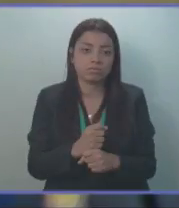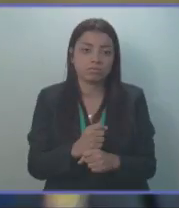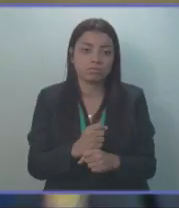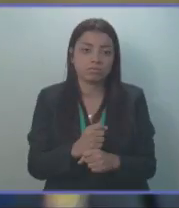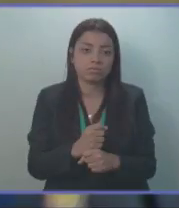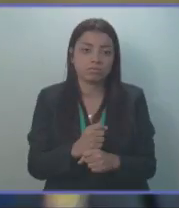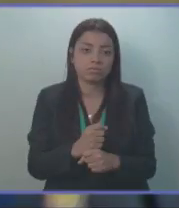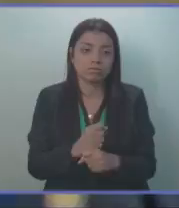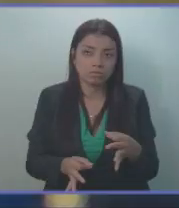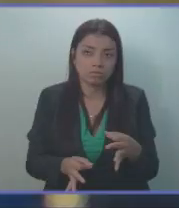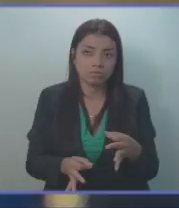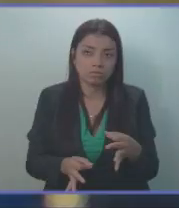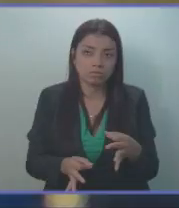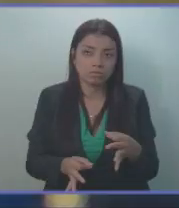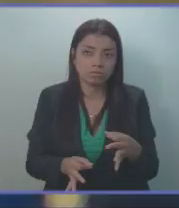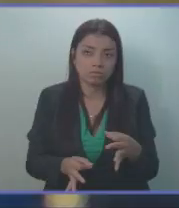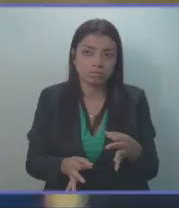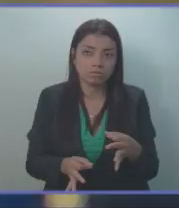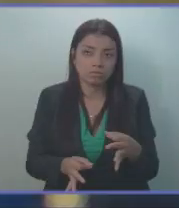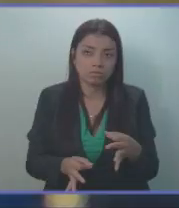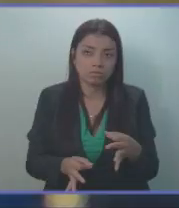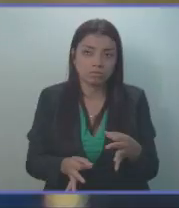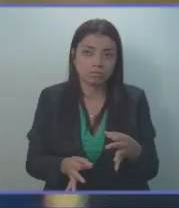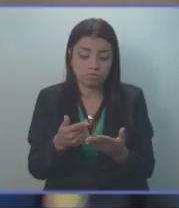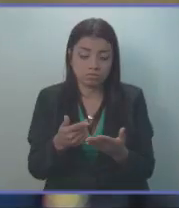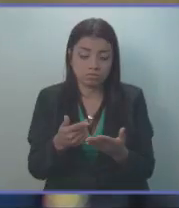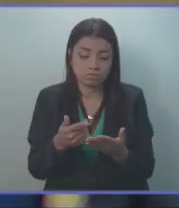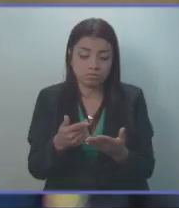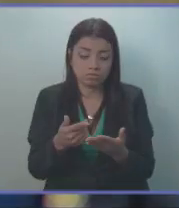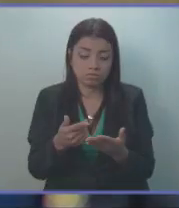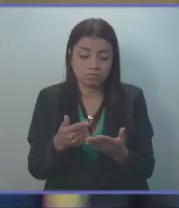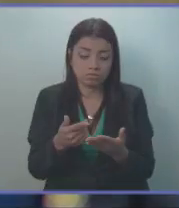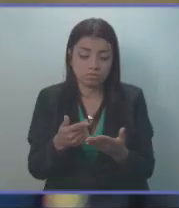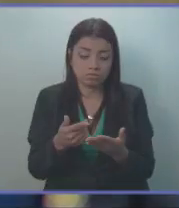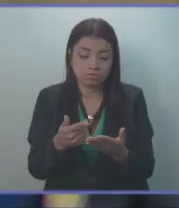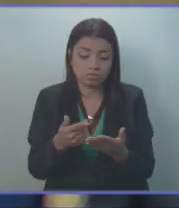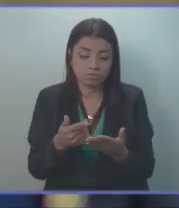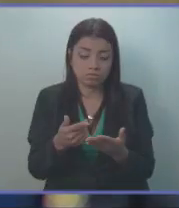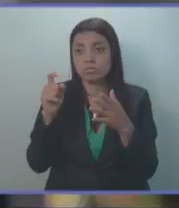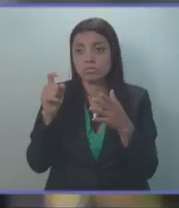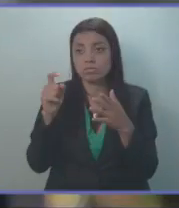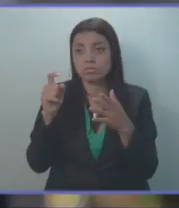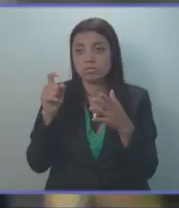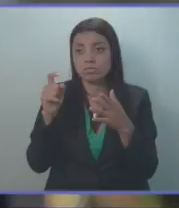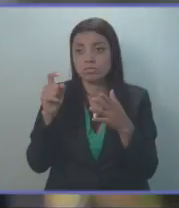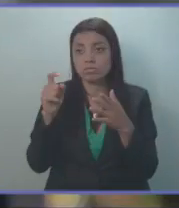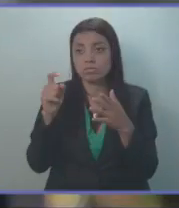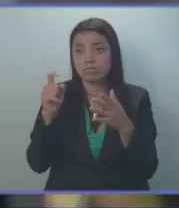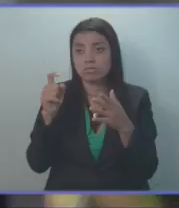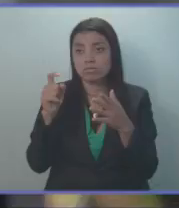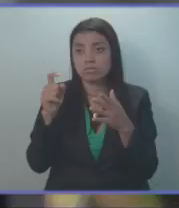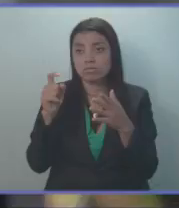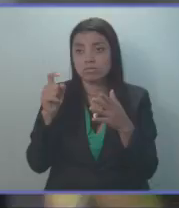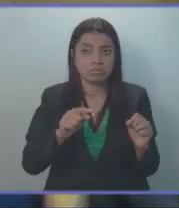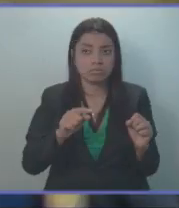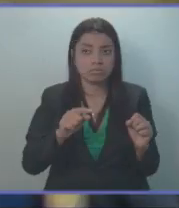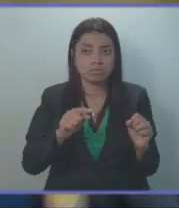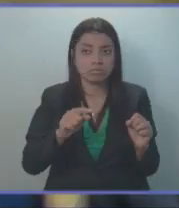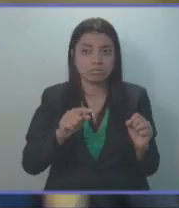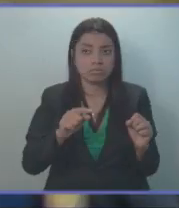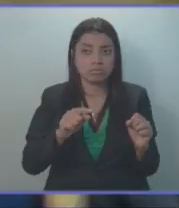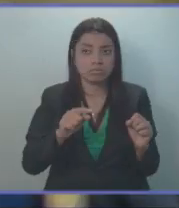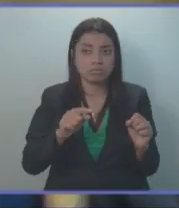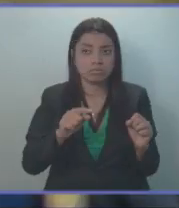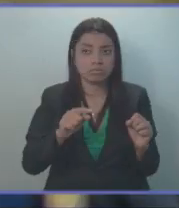manera: violación de facultades del órgano ejecutivo vinculadas a las relaciones exteriores